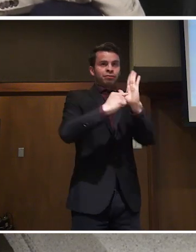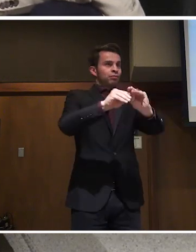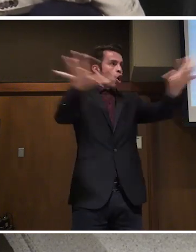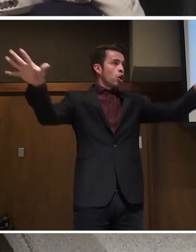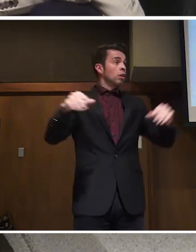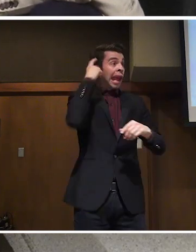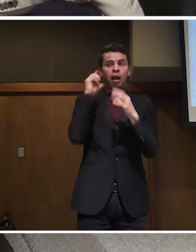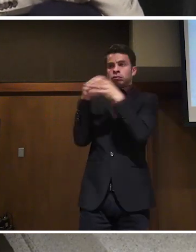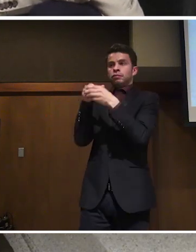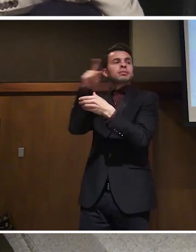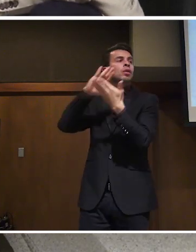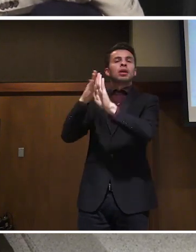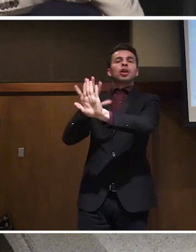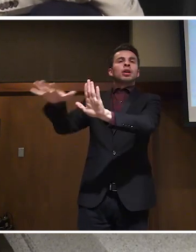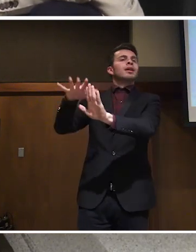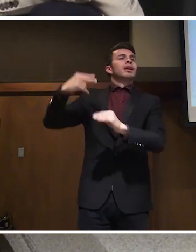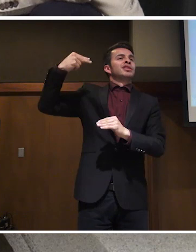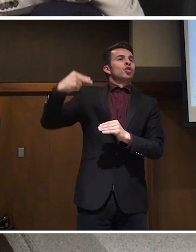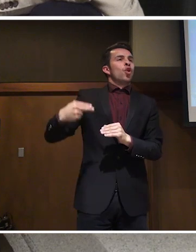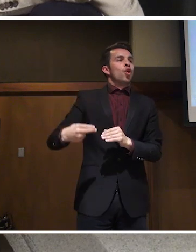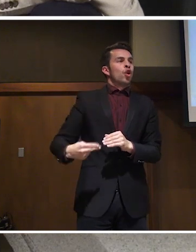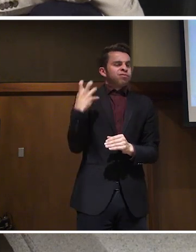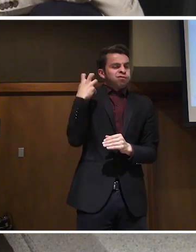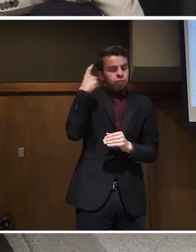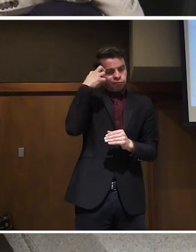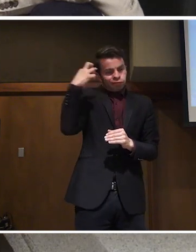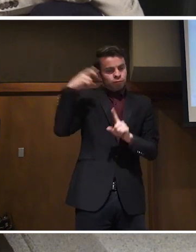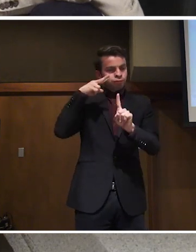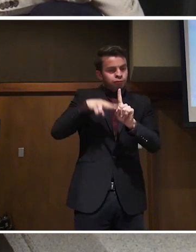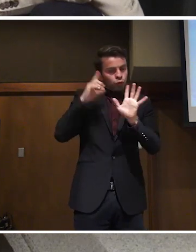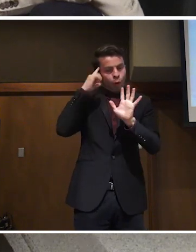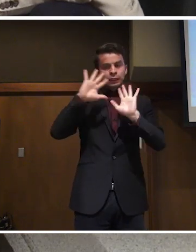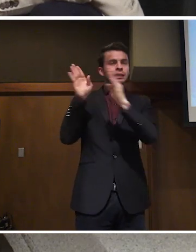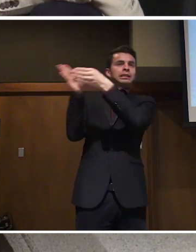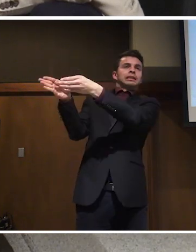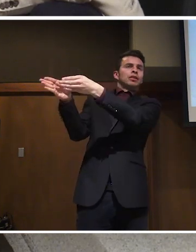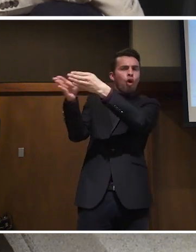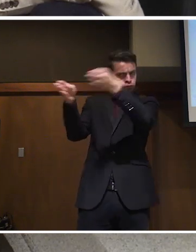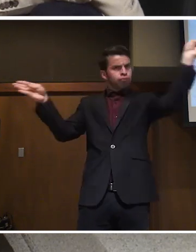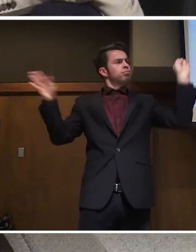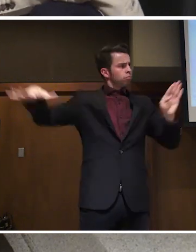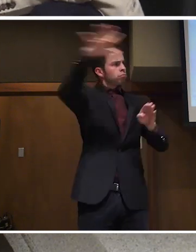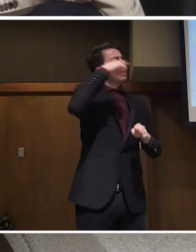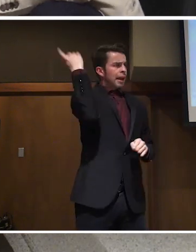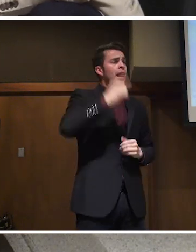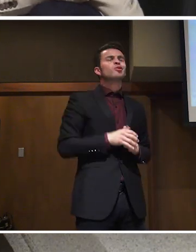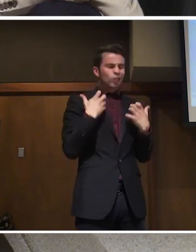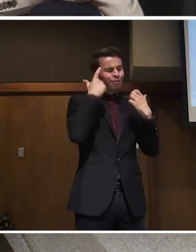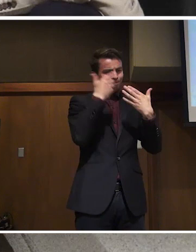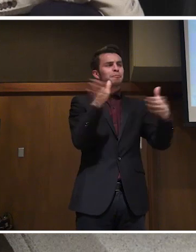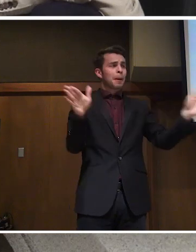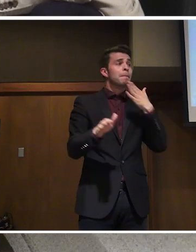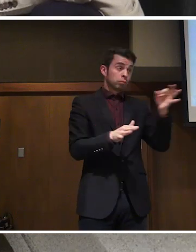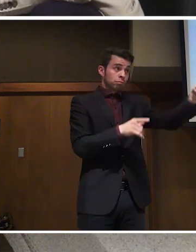de historiadores, tienen que promover el interés por sus temas del público más general, y deberían abrirlo, pero yo creo